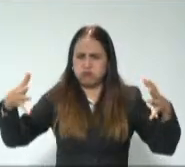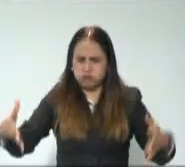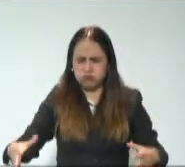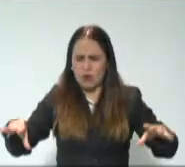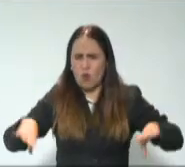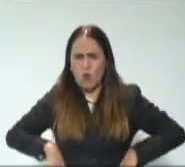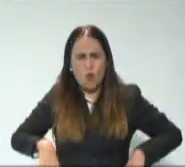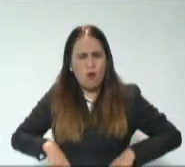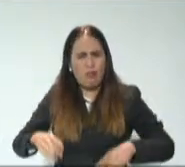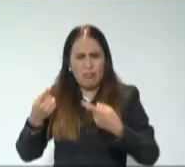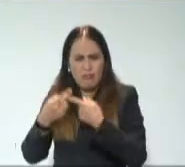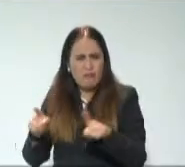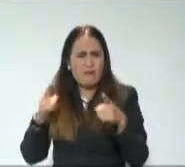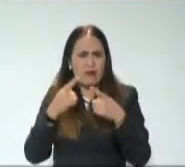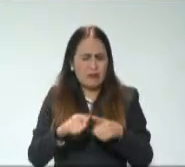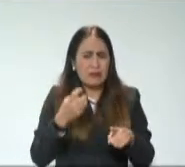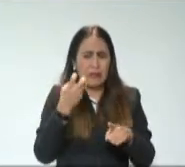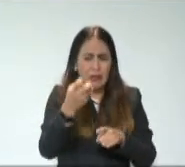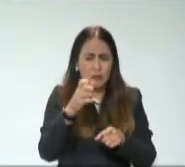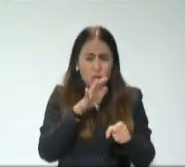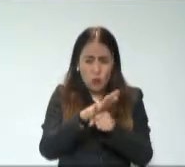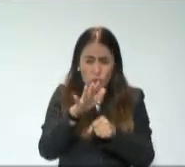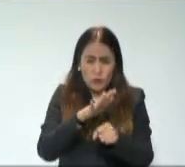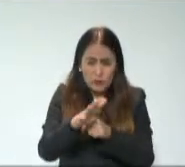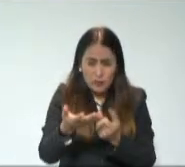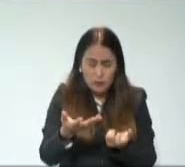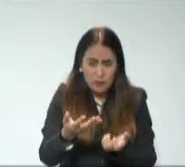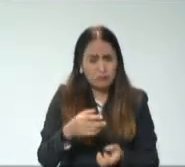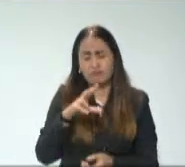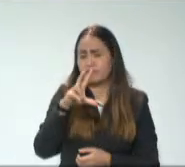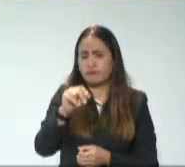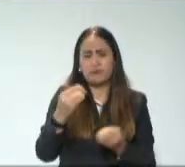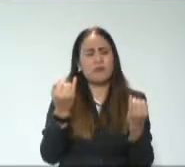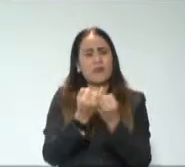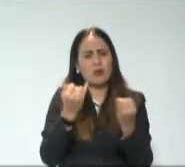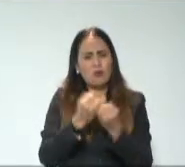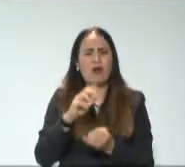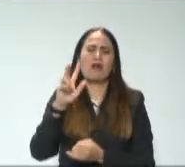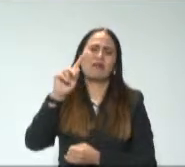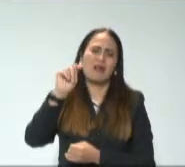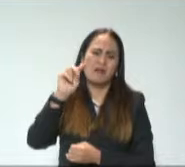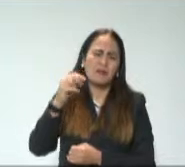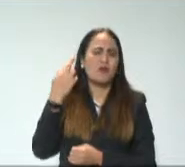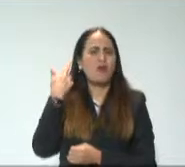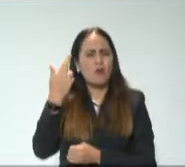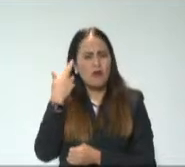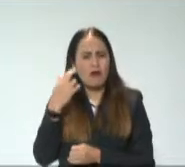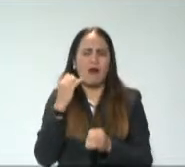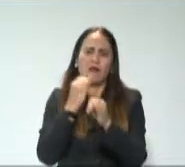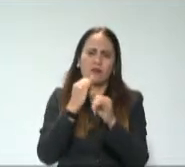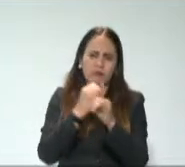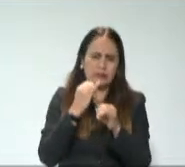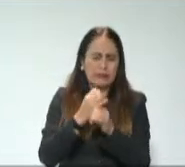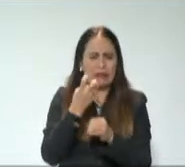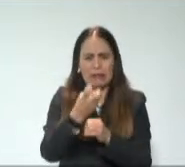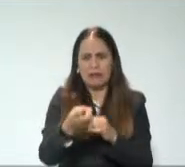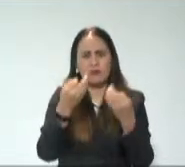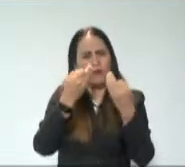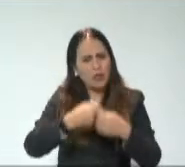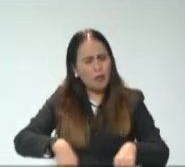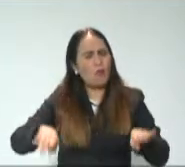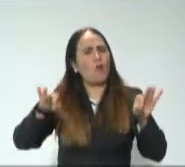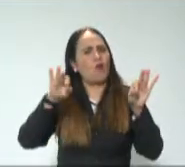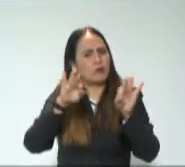nuestro no es suficiente los medios de comunicación también juegan un papel fundamental y también deben